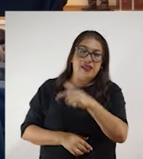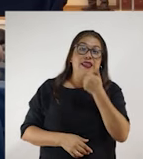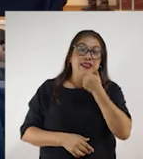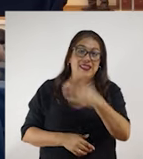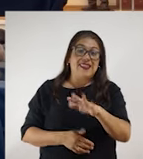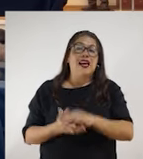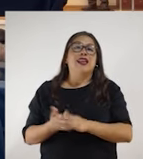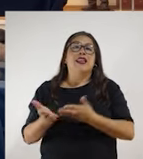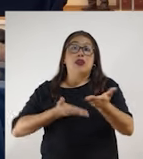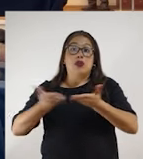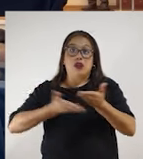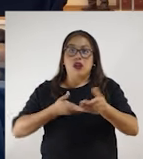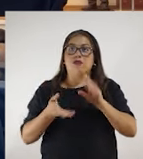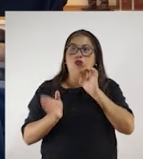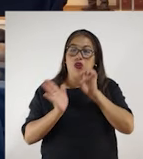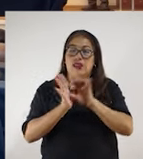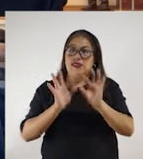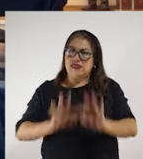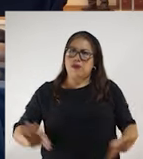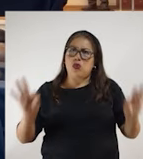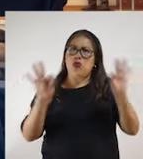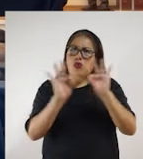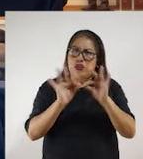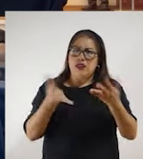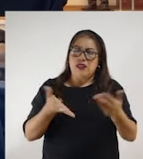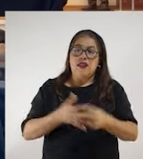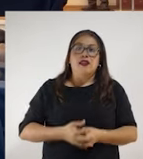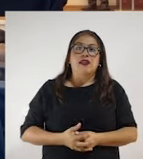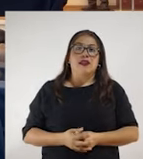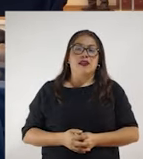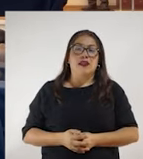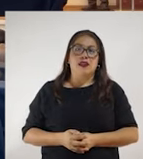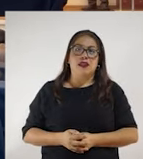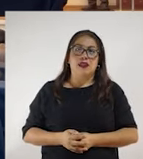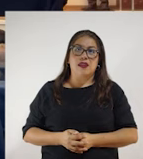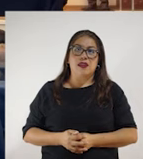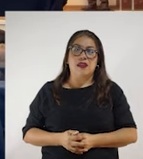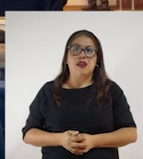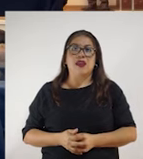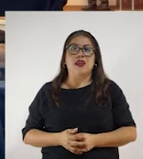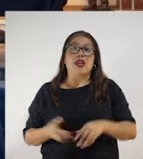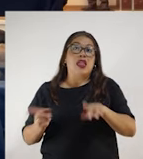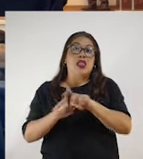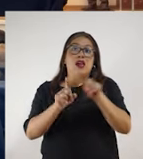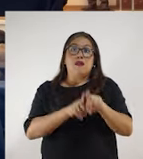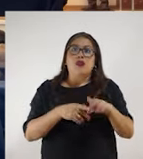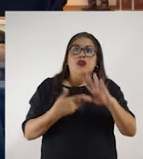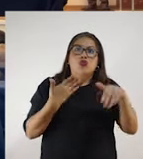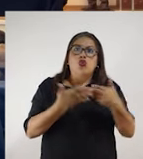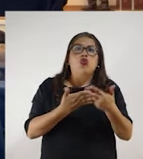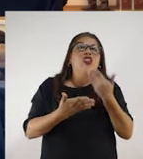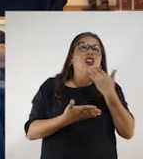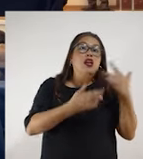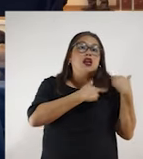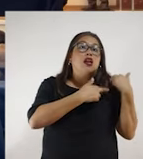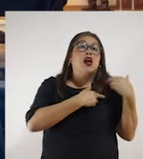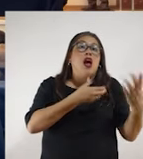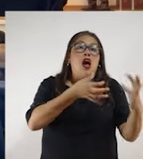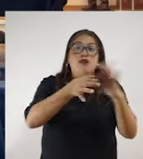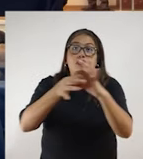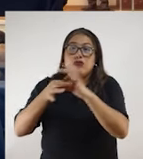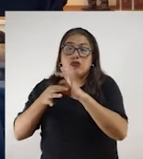¿no? Los servicios, por ejemplo, son fundamentales y ahí todos los que estamos